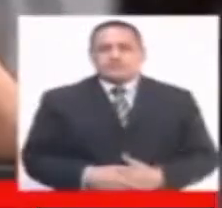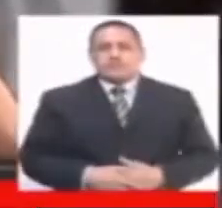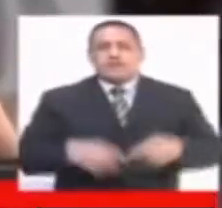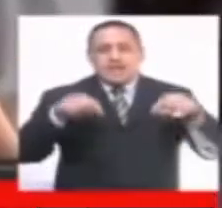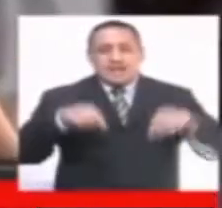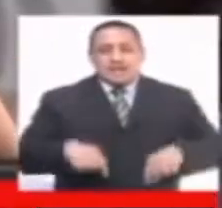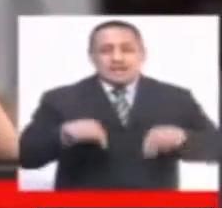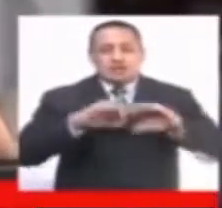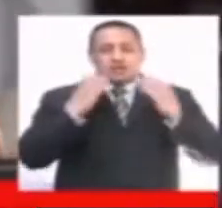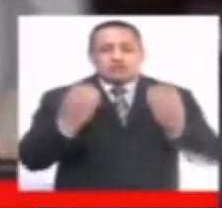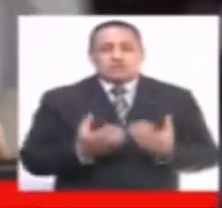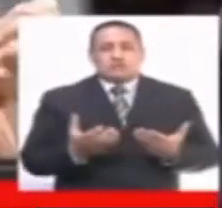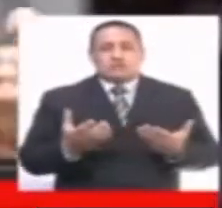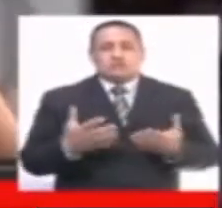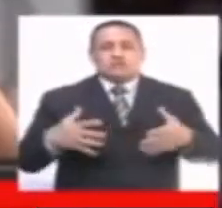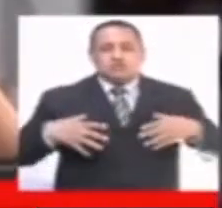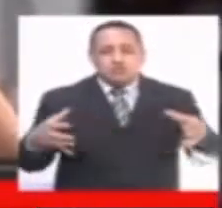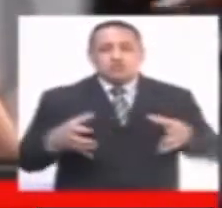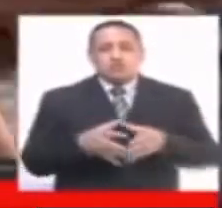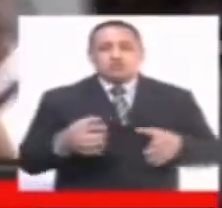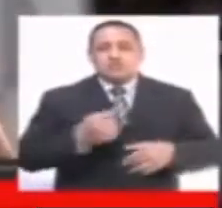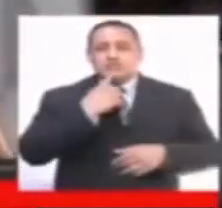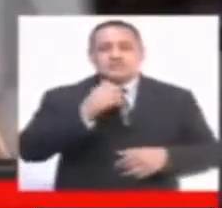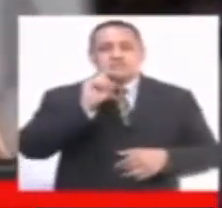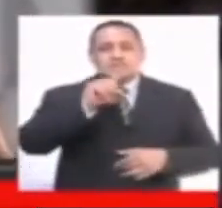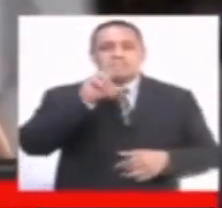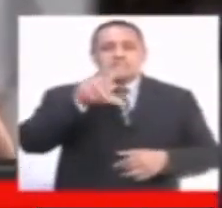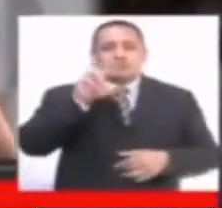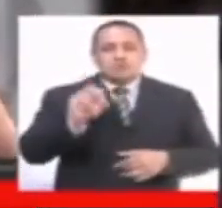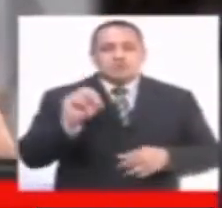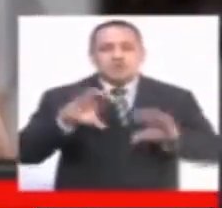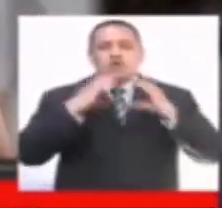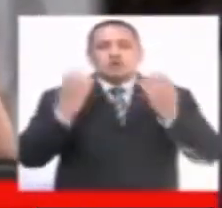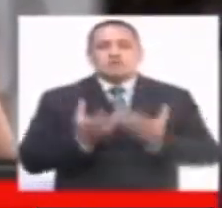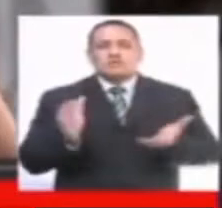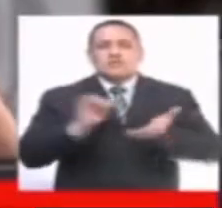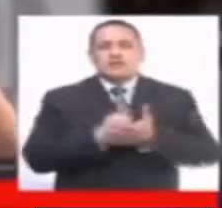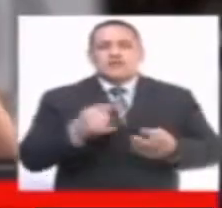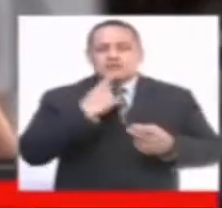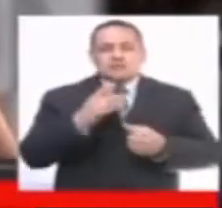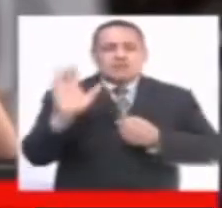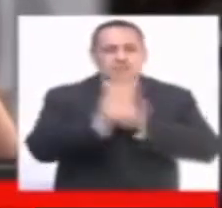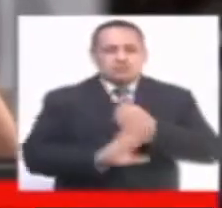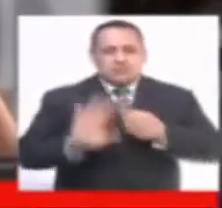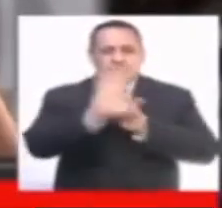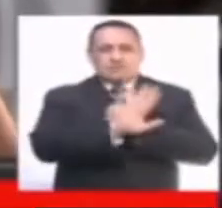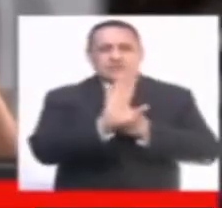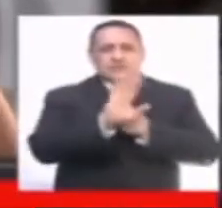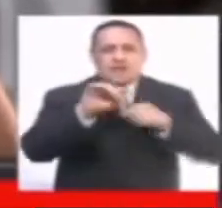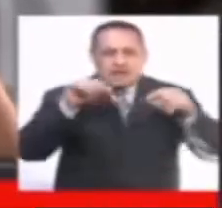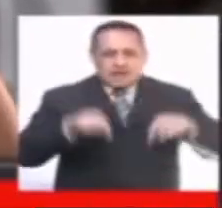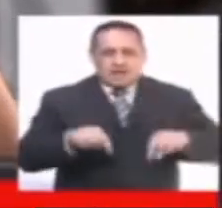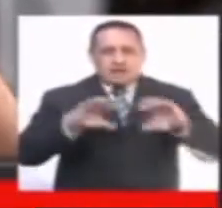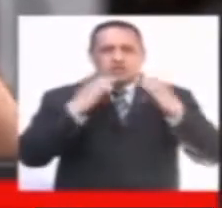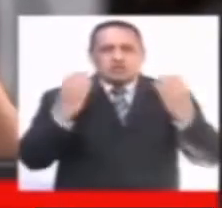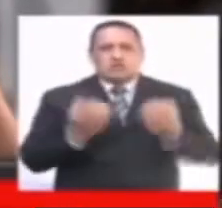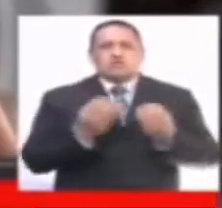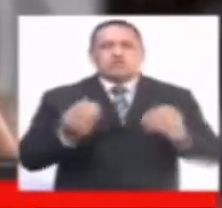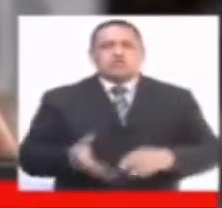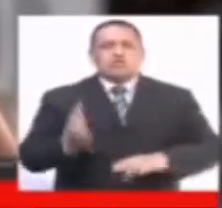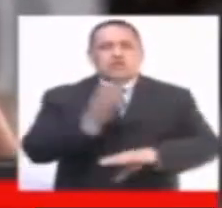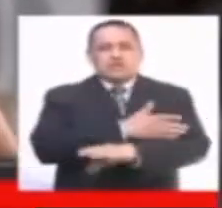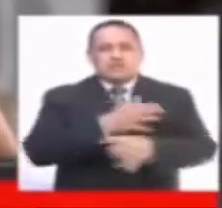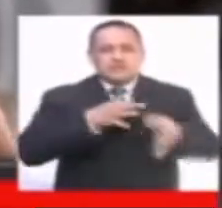que aquí en el Congreso estamos los 130 congresistas que vamos a defender nuestro Parlamento, como lo hemos